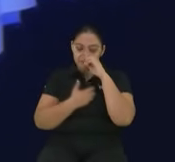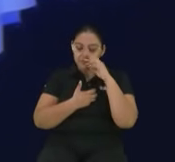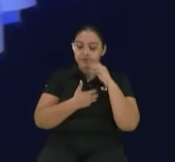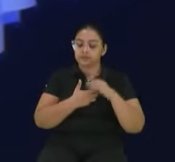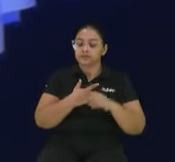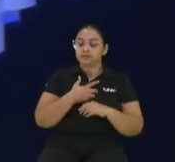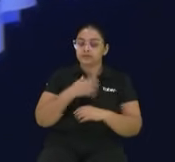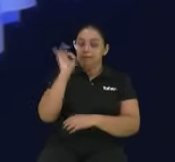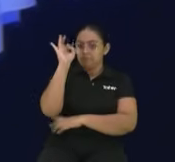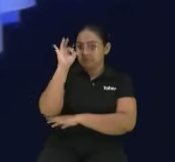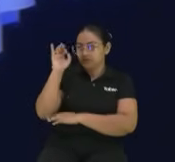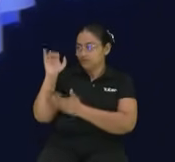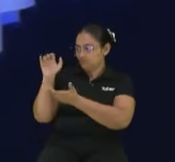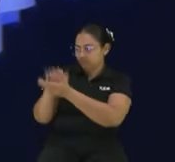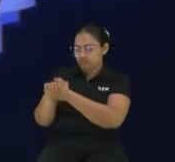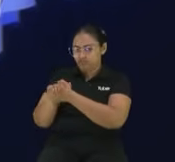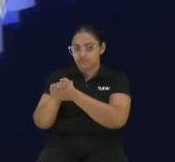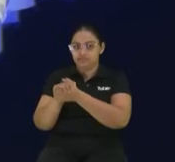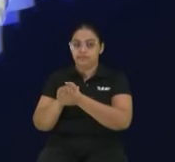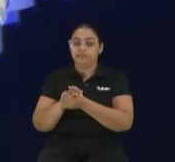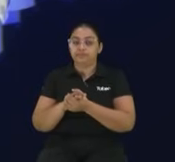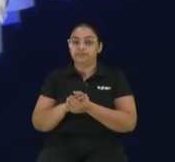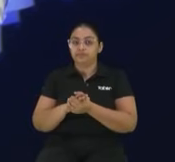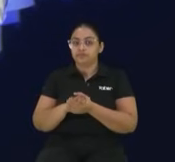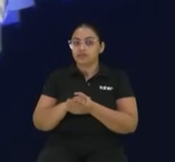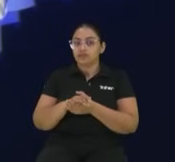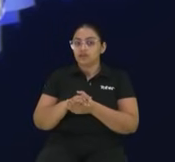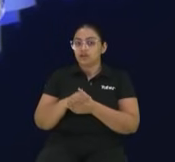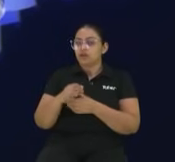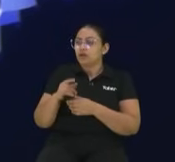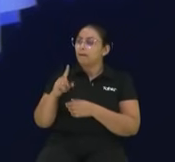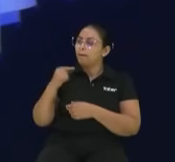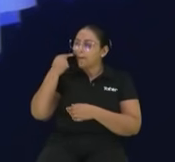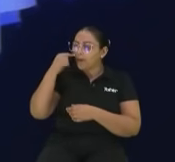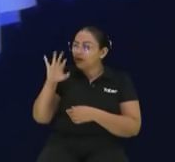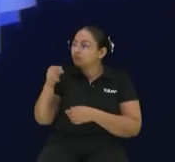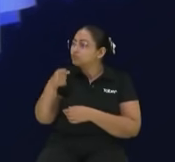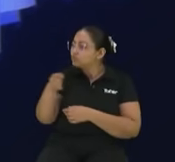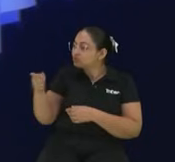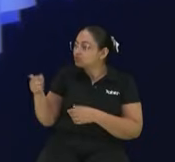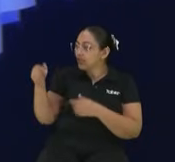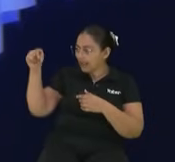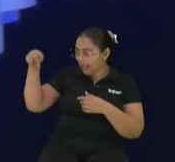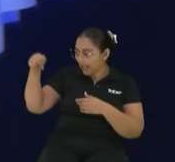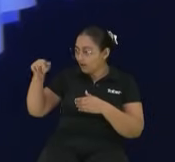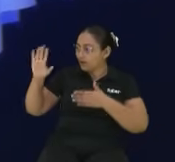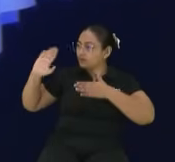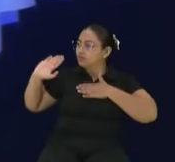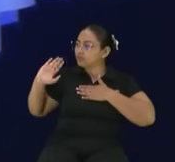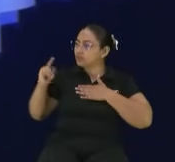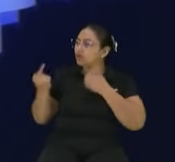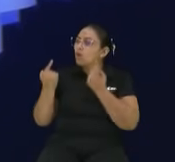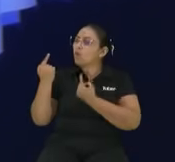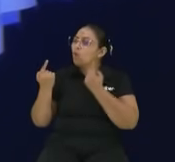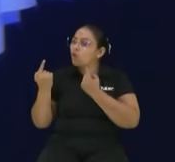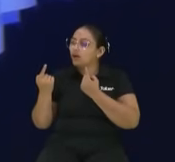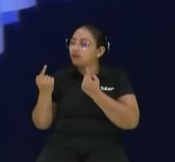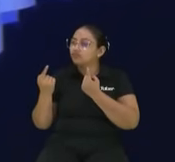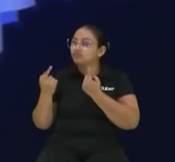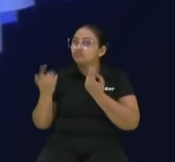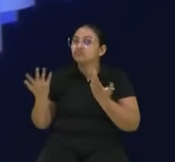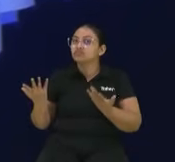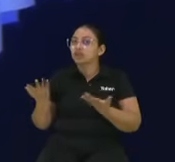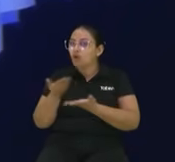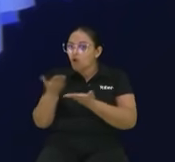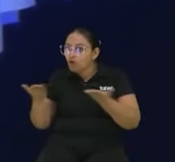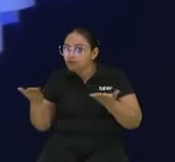carrera usted le dice qué prenda entrega usted como muestra de los votos que hoy han hecho y dice este anillo diga